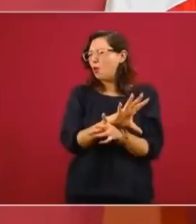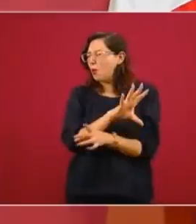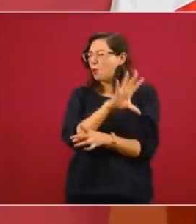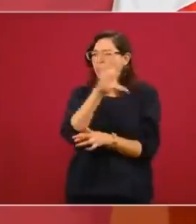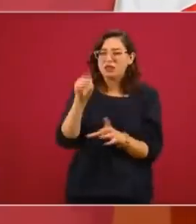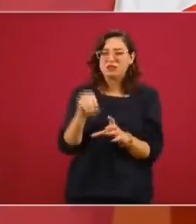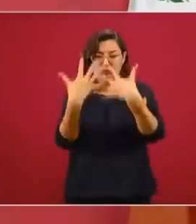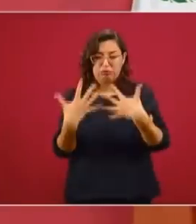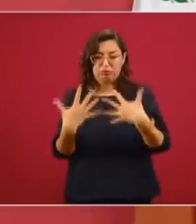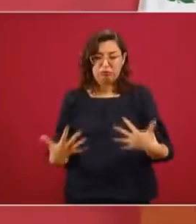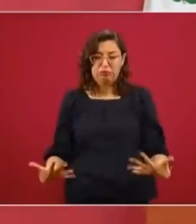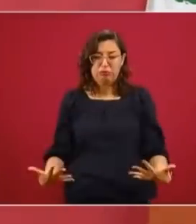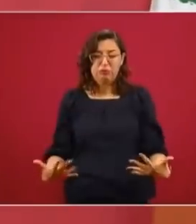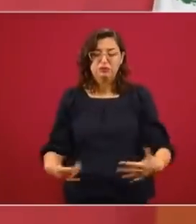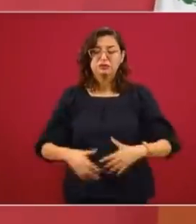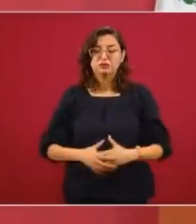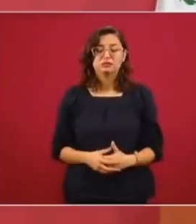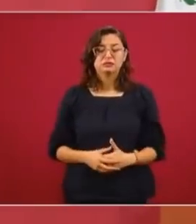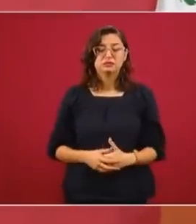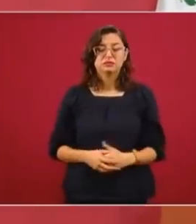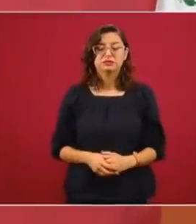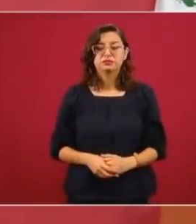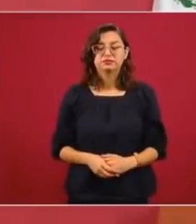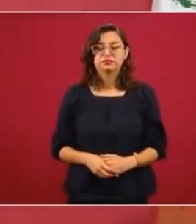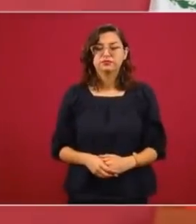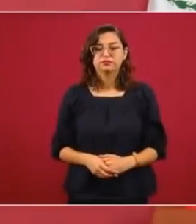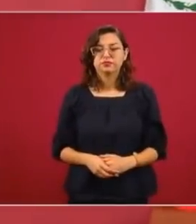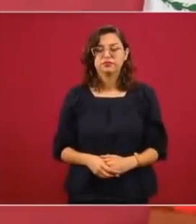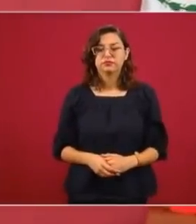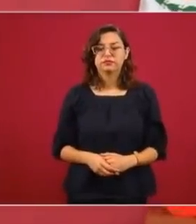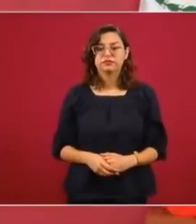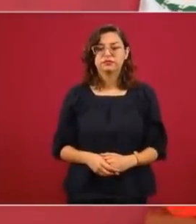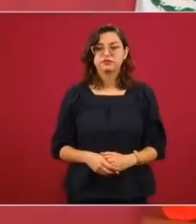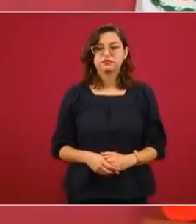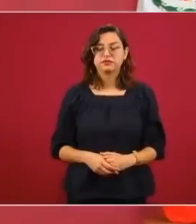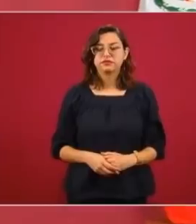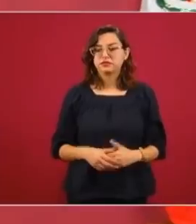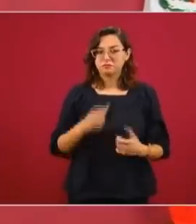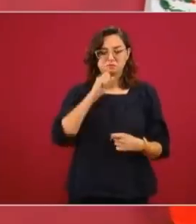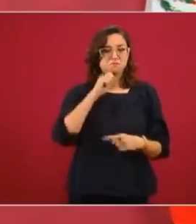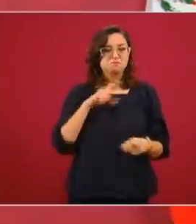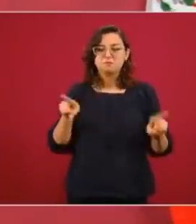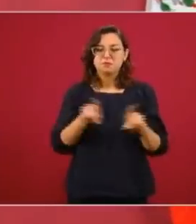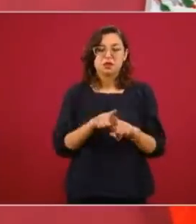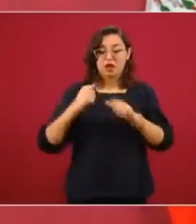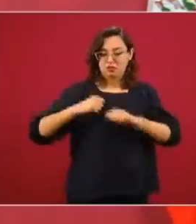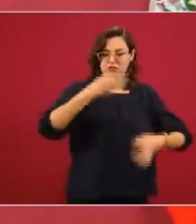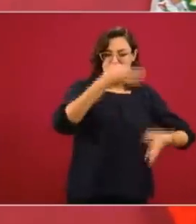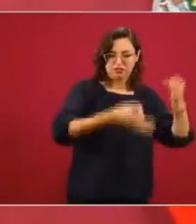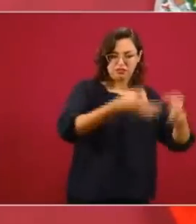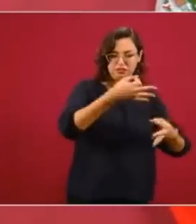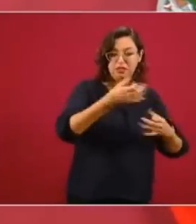la cúpula, así como llegaba hasta arriba en el Poder Ejecutivo, lo mismo en el Poder